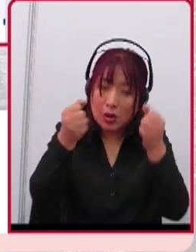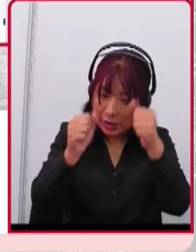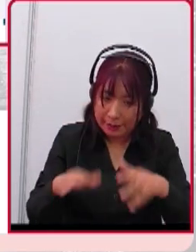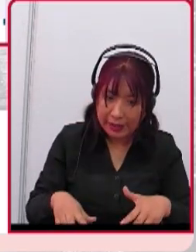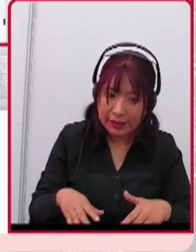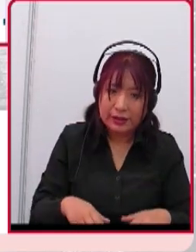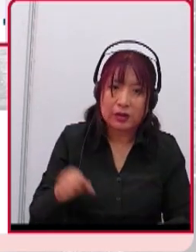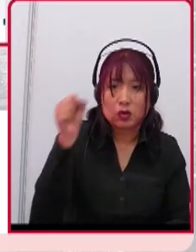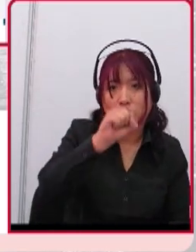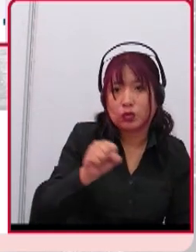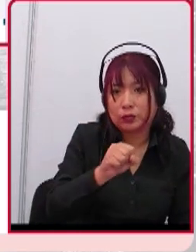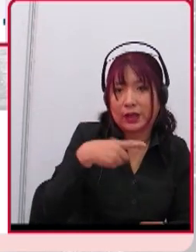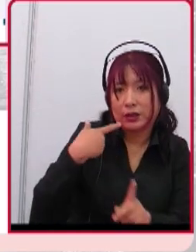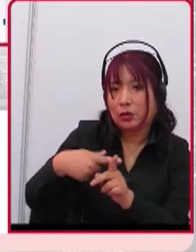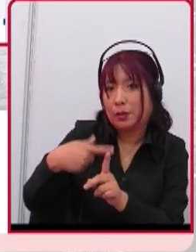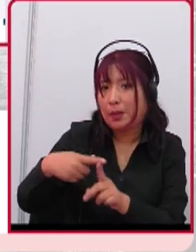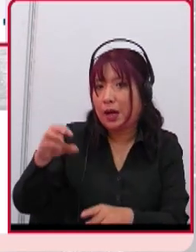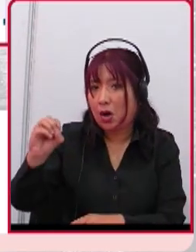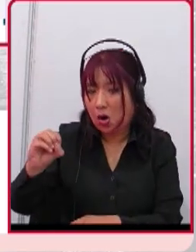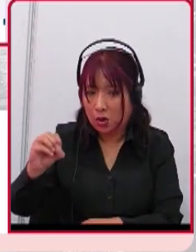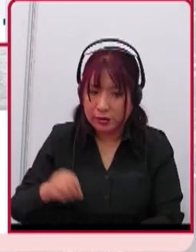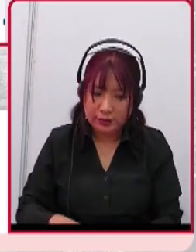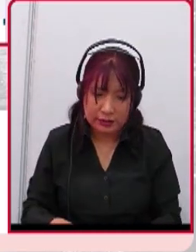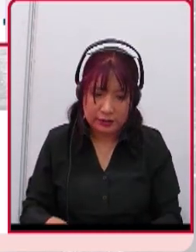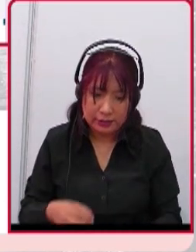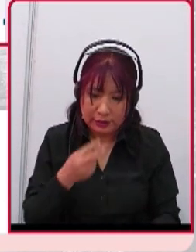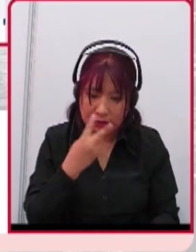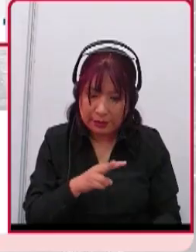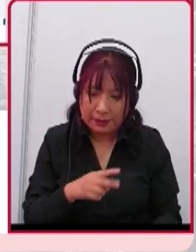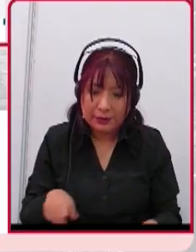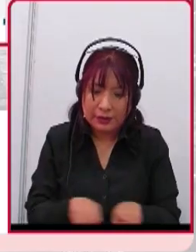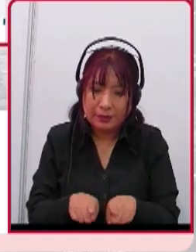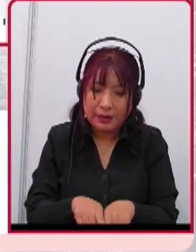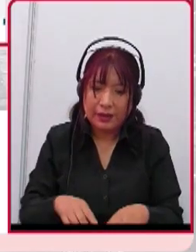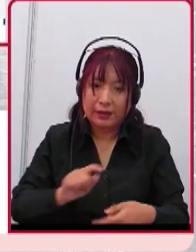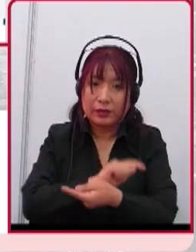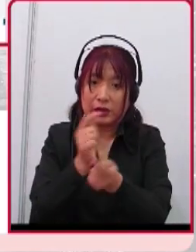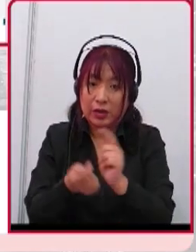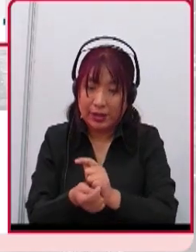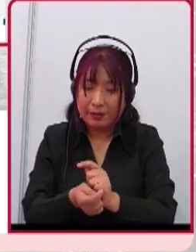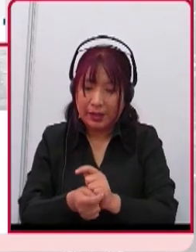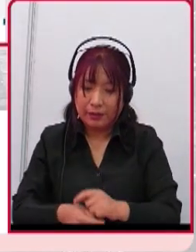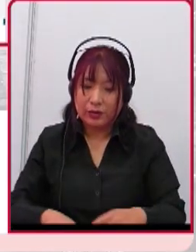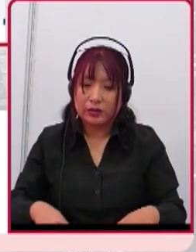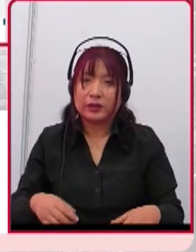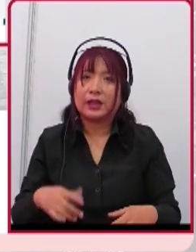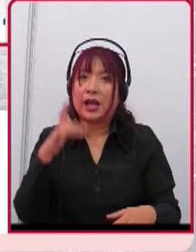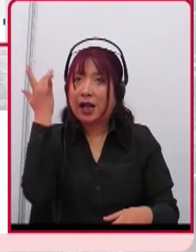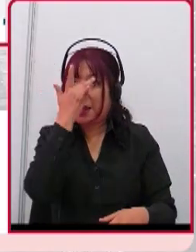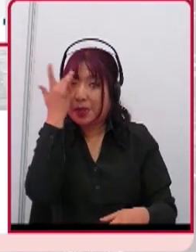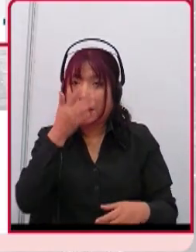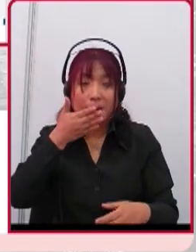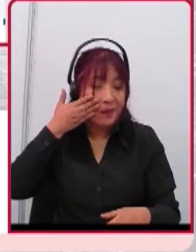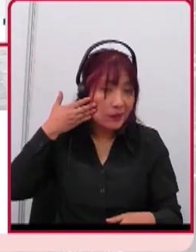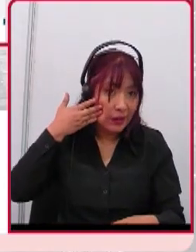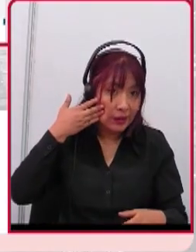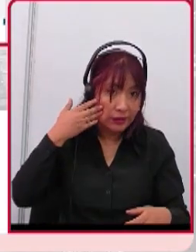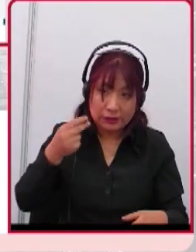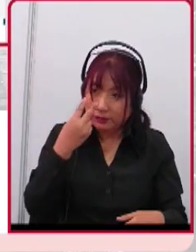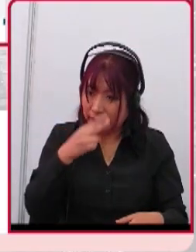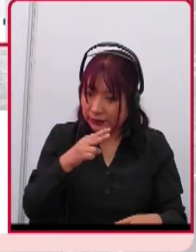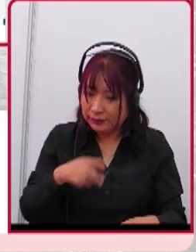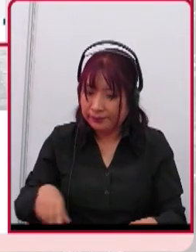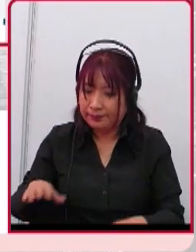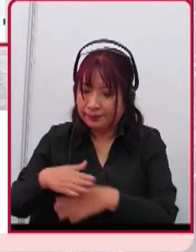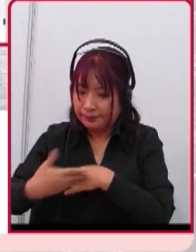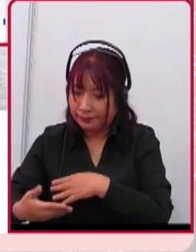simulación multiespectral en escala de grises y una simulación multiespectral en Cummins. Esto se hace de una fotografía y se